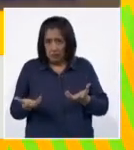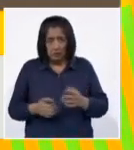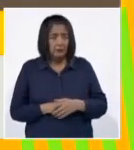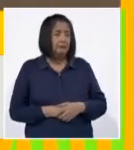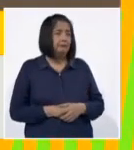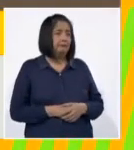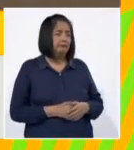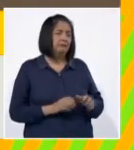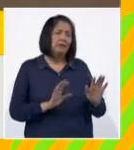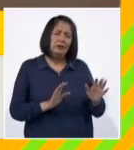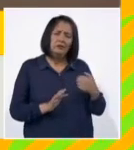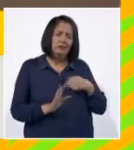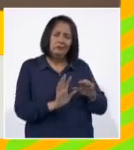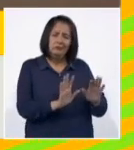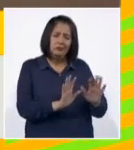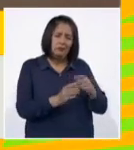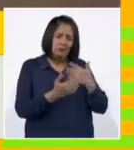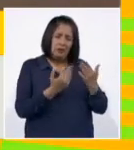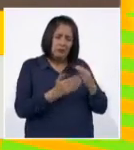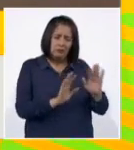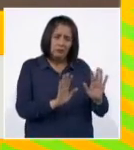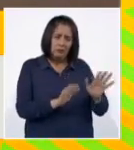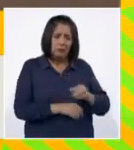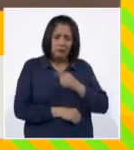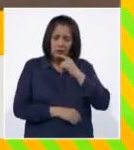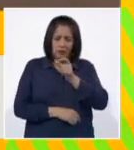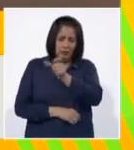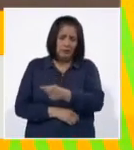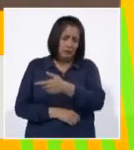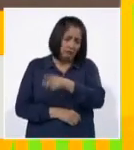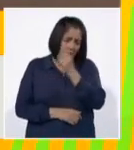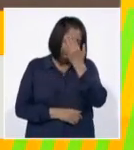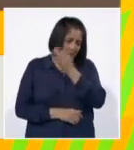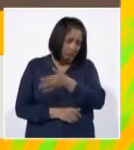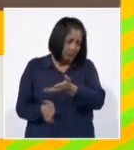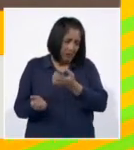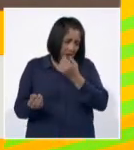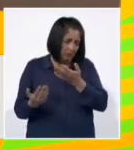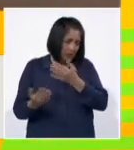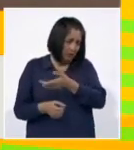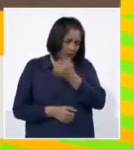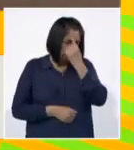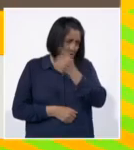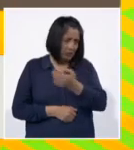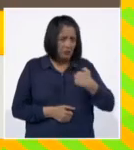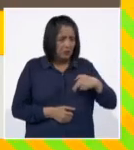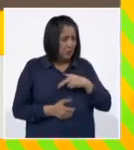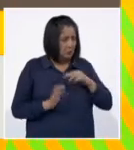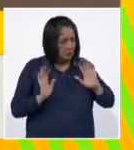ropa. Nosotros no vamos a dar declaraciones. La señora Klug puede decir lo que crea conveniente y considere.